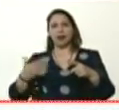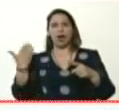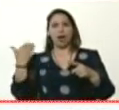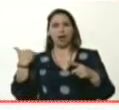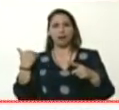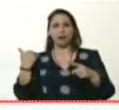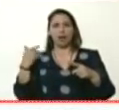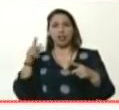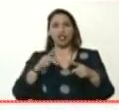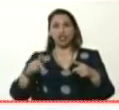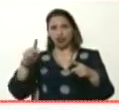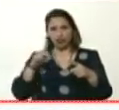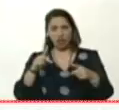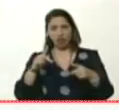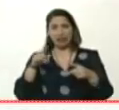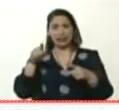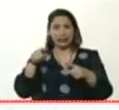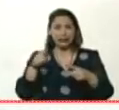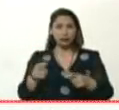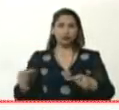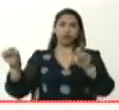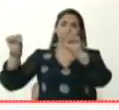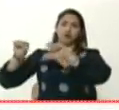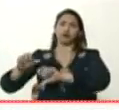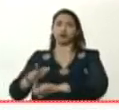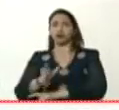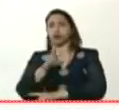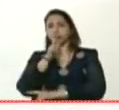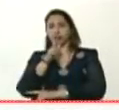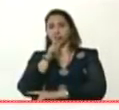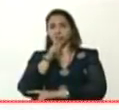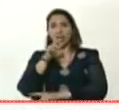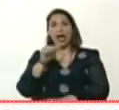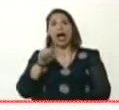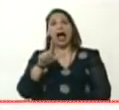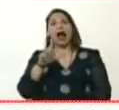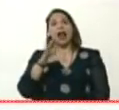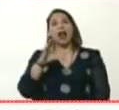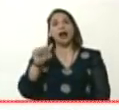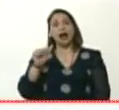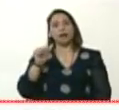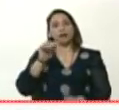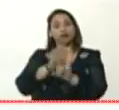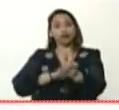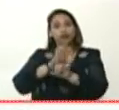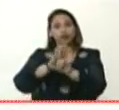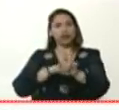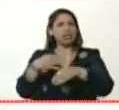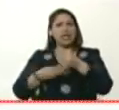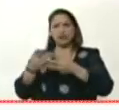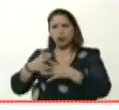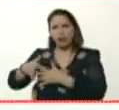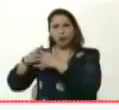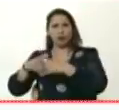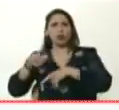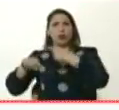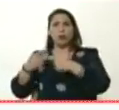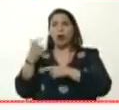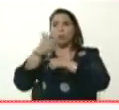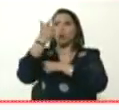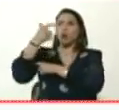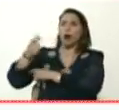Le propinaron una durísima derrota. El ALCA era su consentido. ¿Qué hizo Estados Unidos? Después se fue a buscar